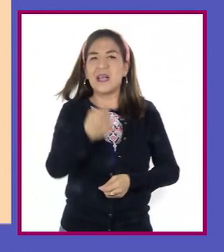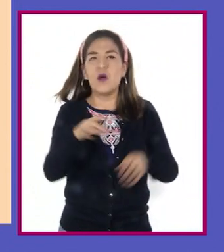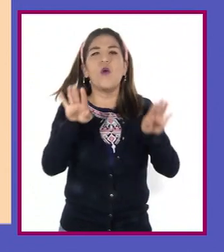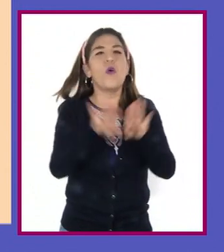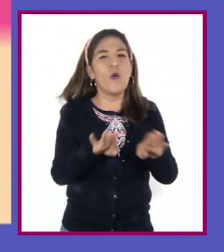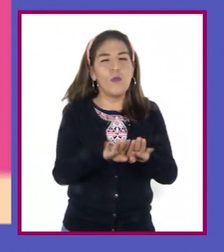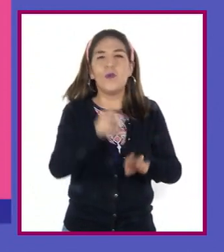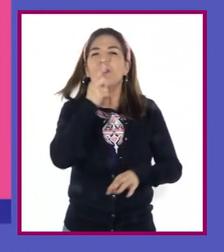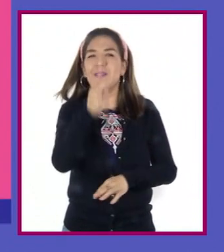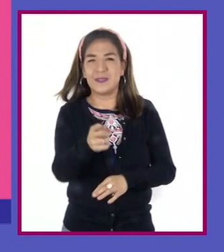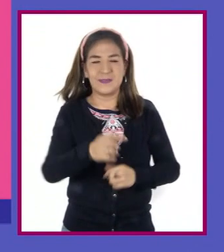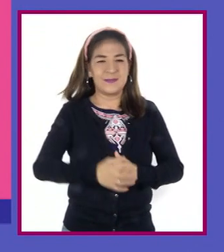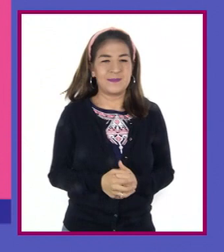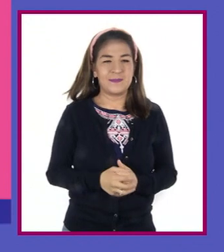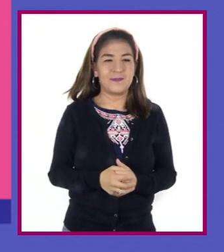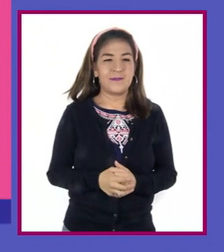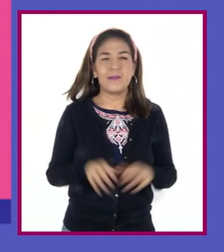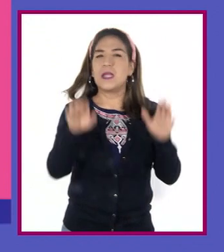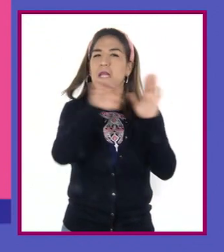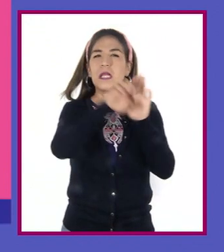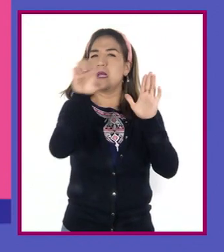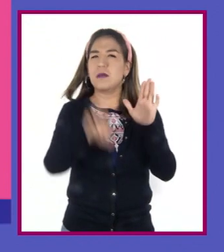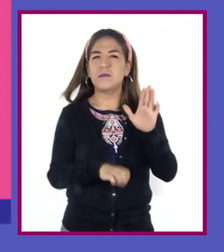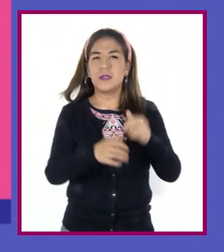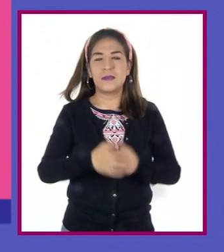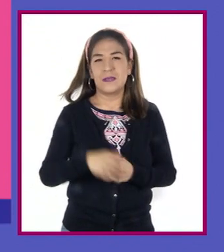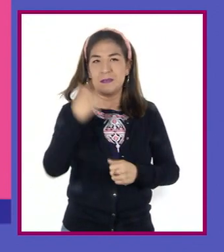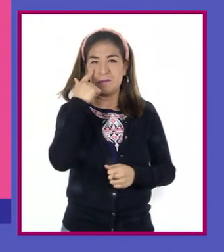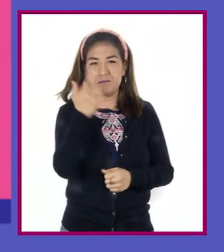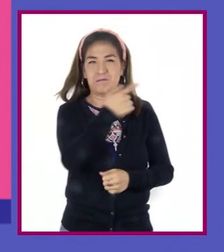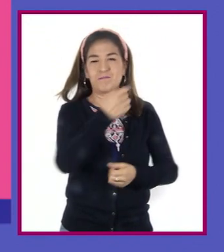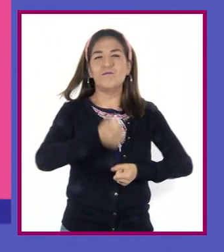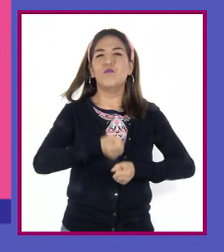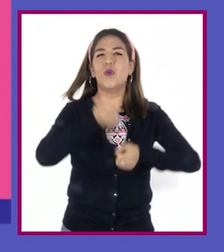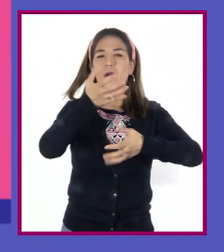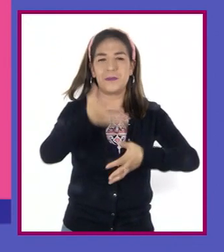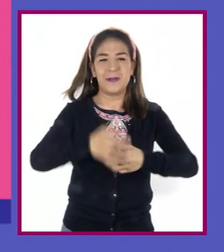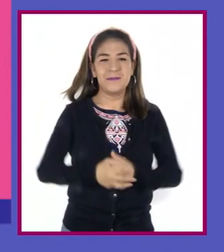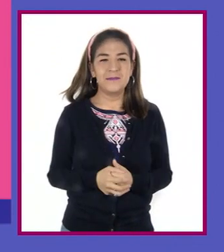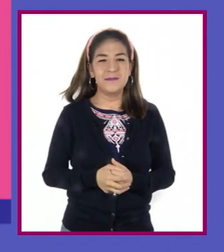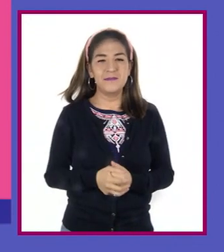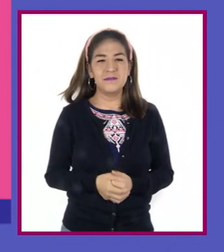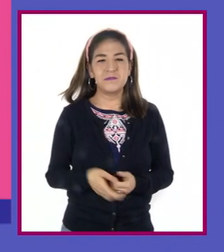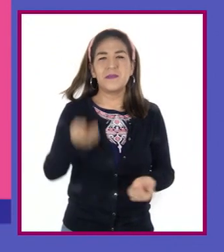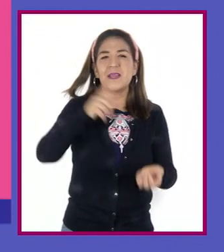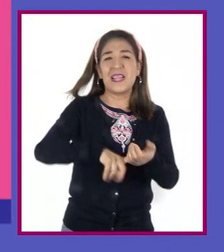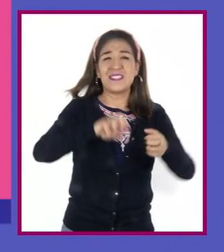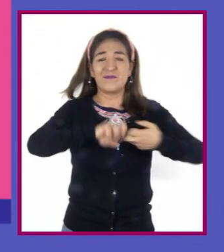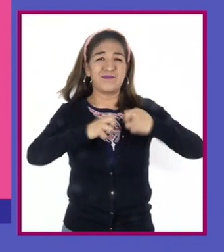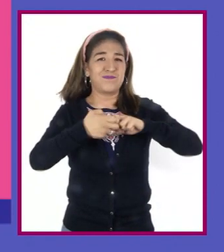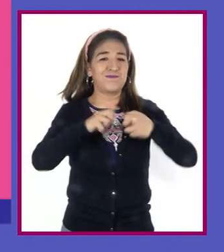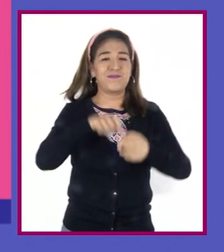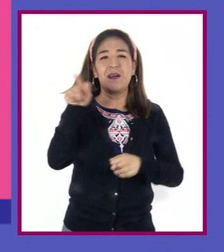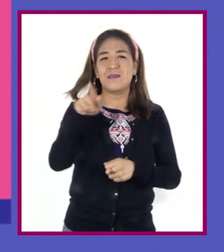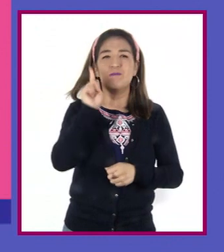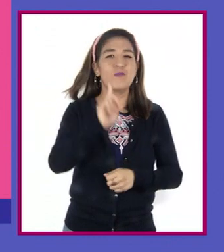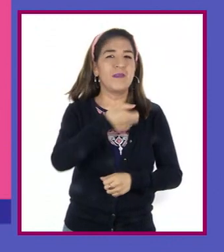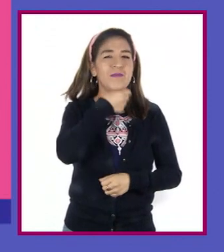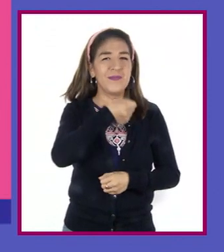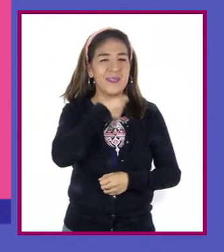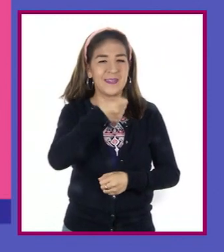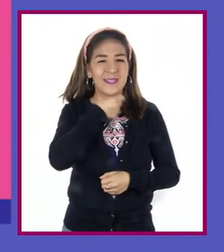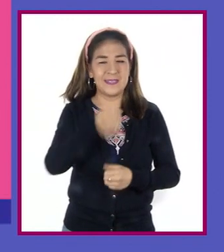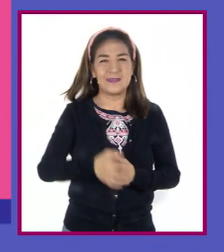se dice. Un ejemplo es el siguiente poema. La desesperación de la vieja.